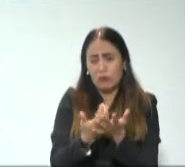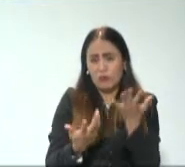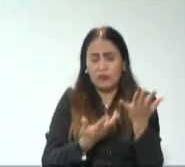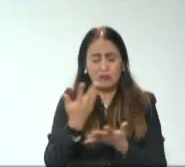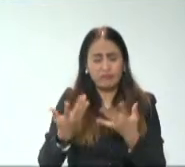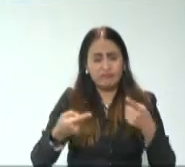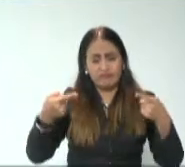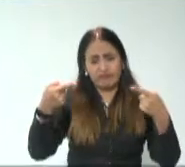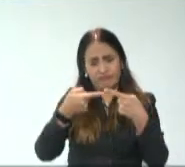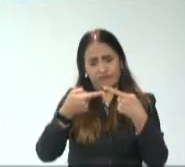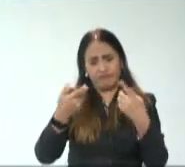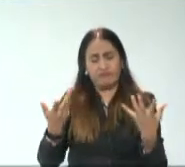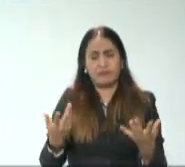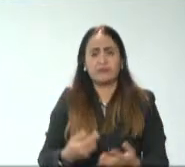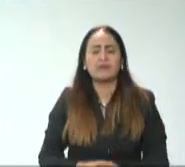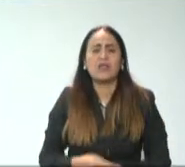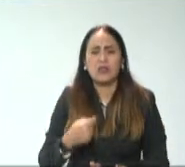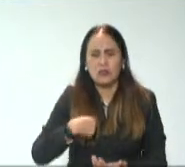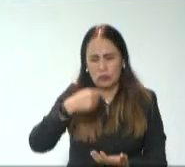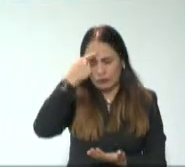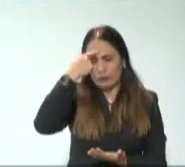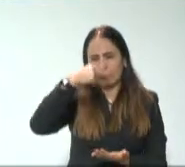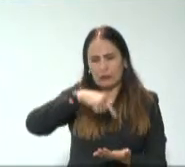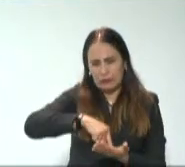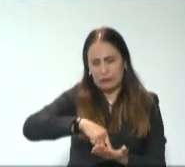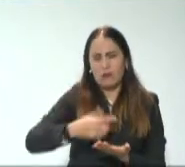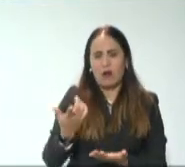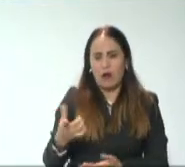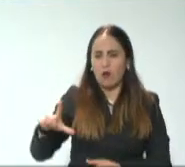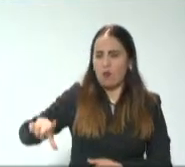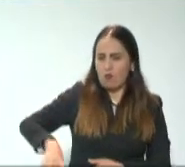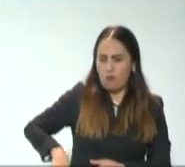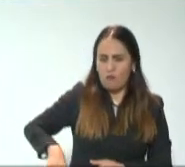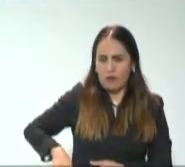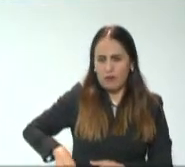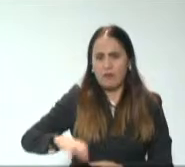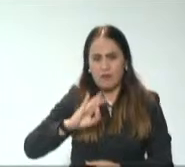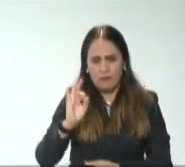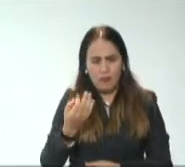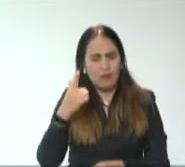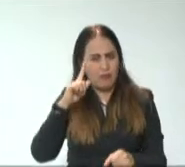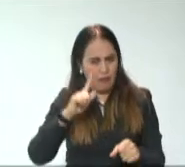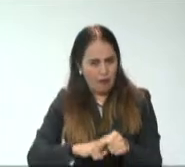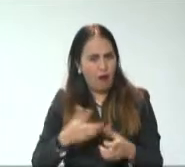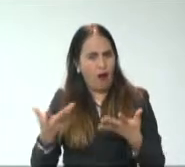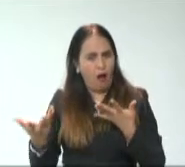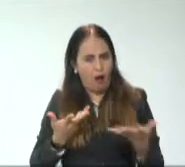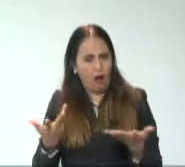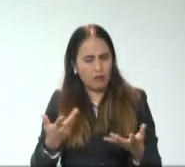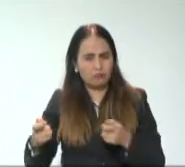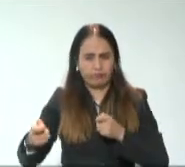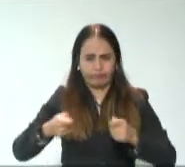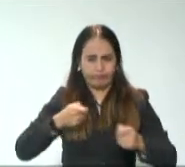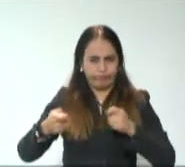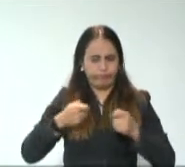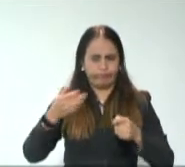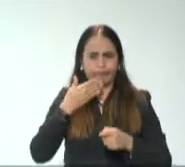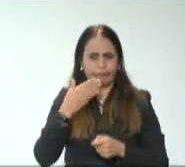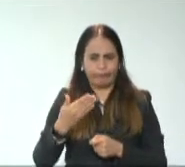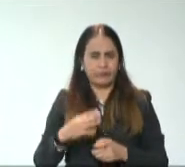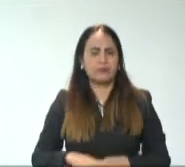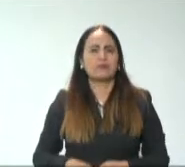que la primer parte el Gobierno Federal lo ha hecho bastante bien nos explicaban ahora los seis